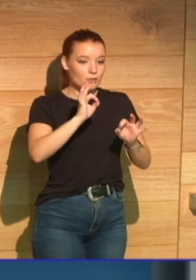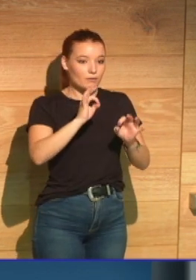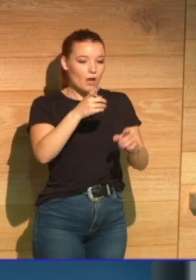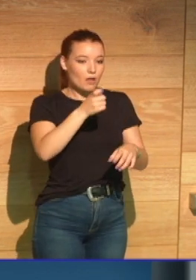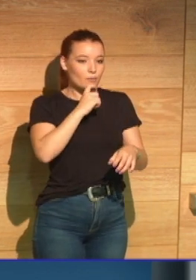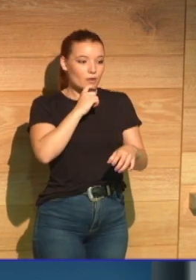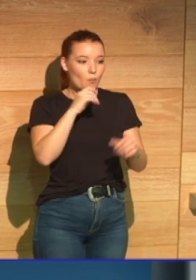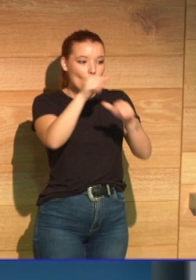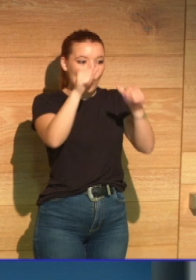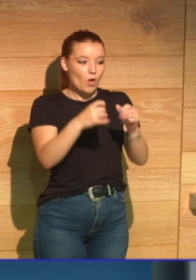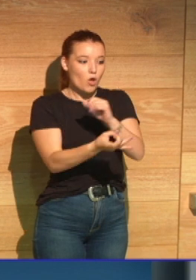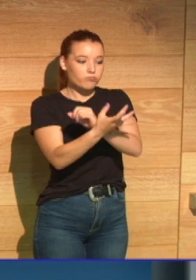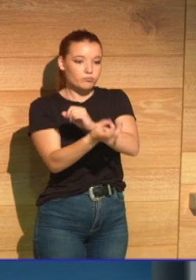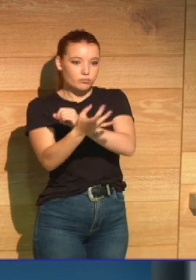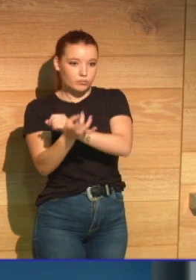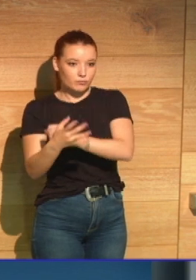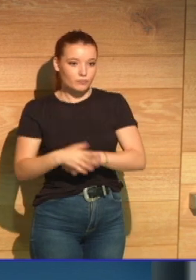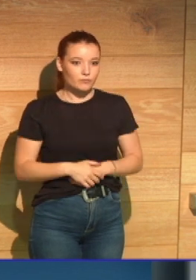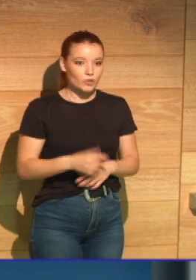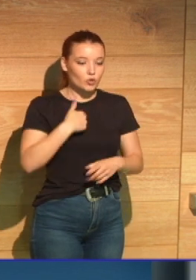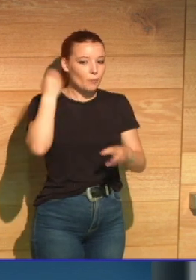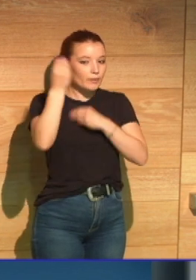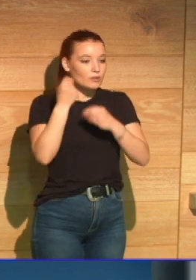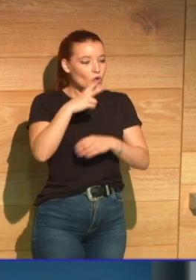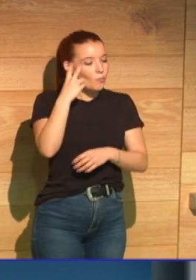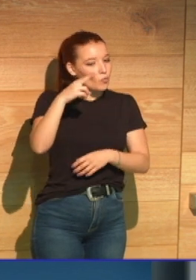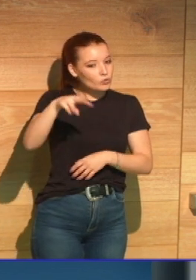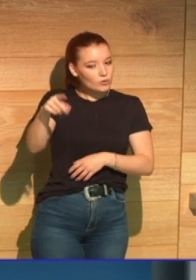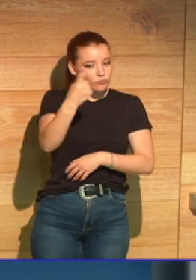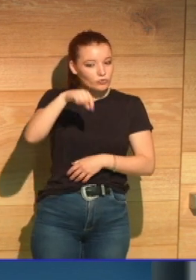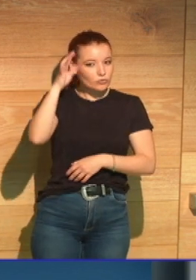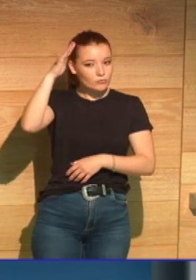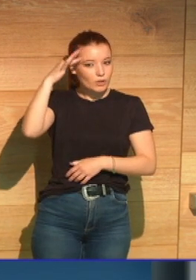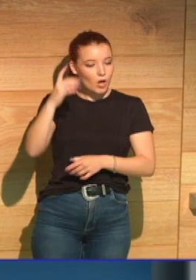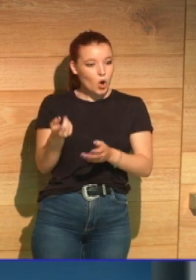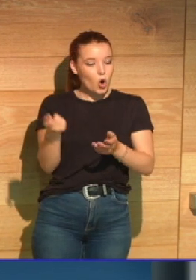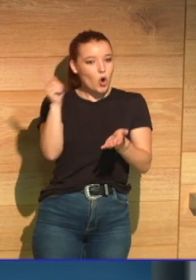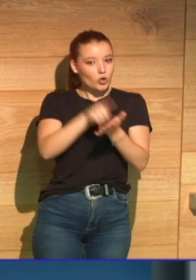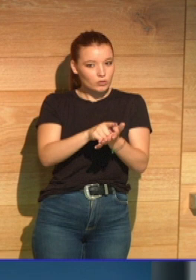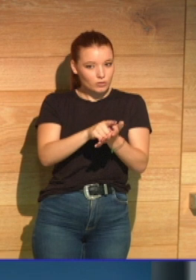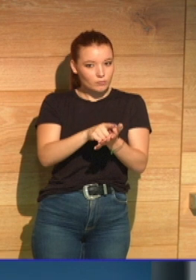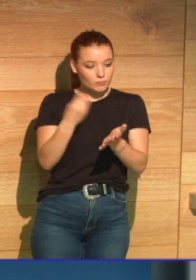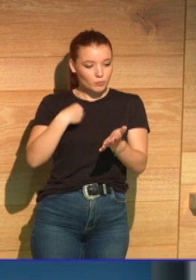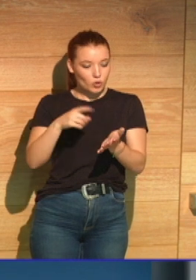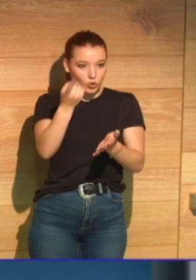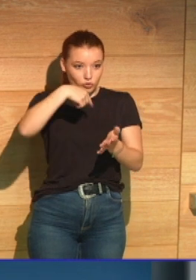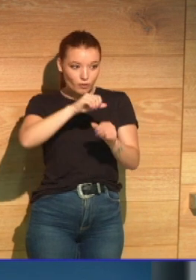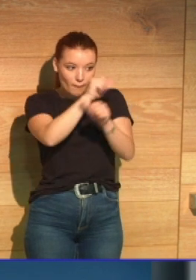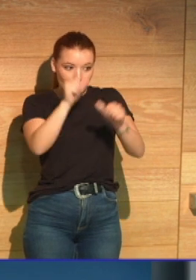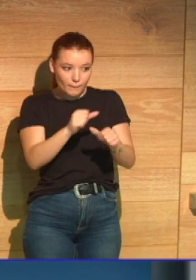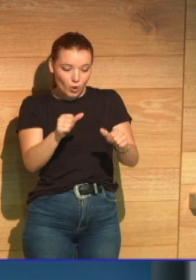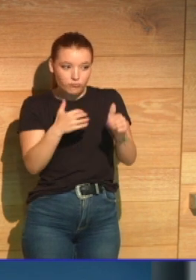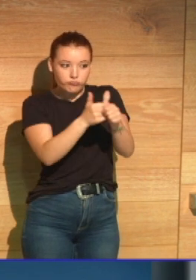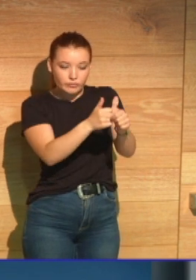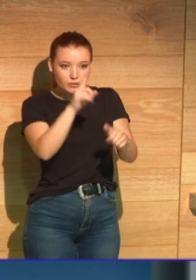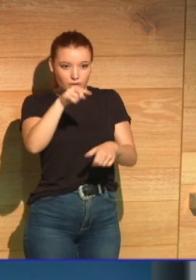nuevos modelos. Y me pregunto si en los museos, en esta reimaginación que estamos haciendo, estamos pensando justo en estos nuevos modelos. De ahí la idea de la